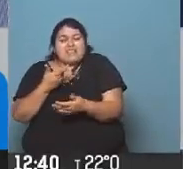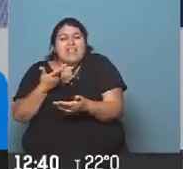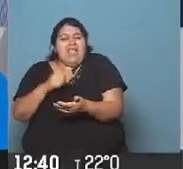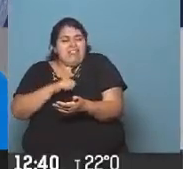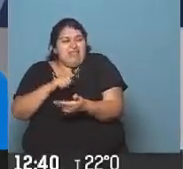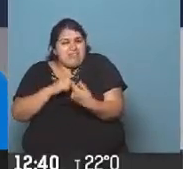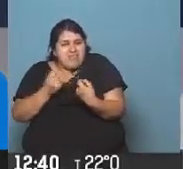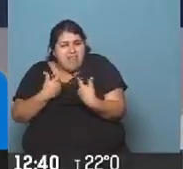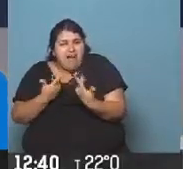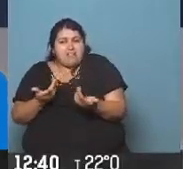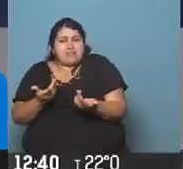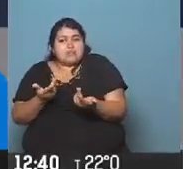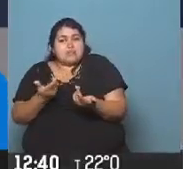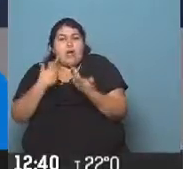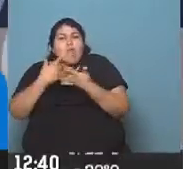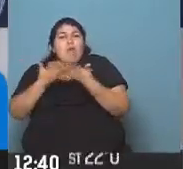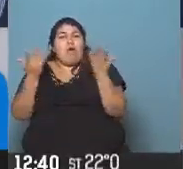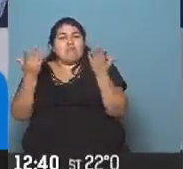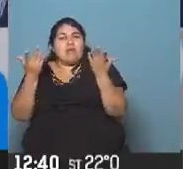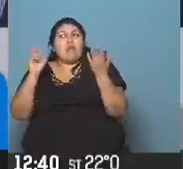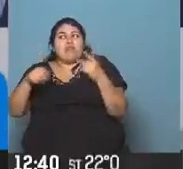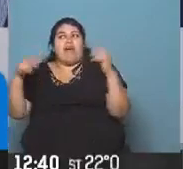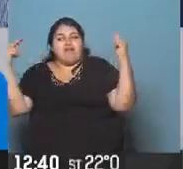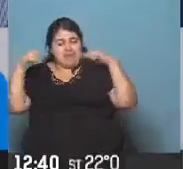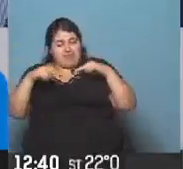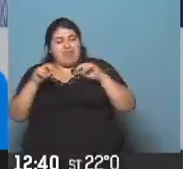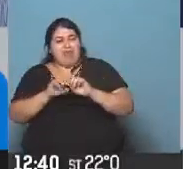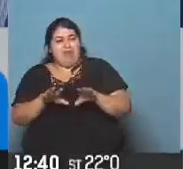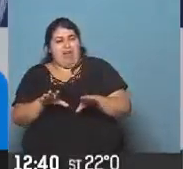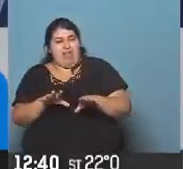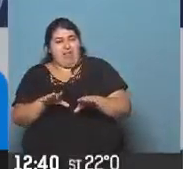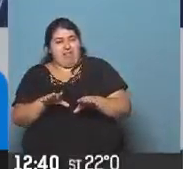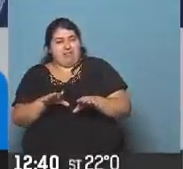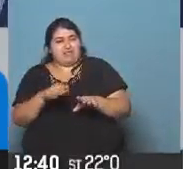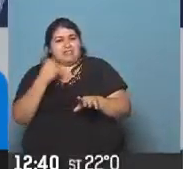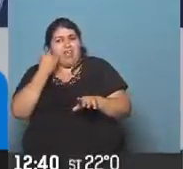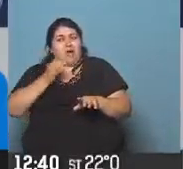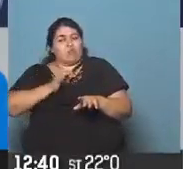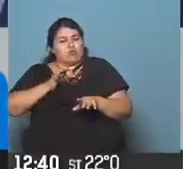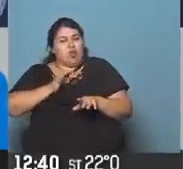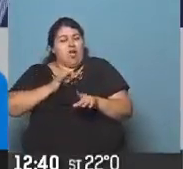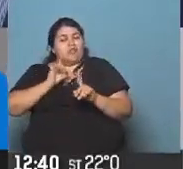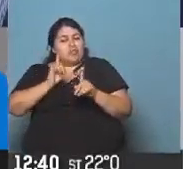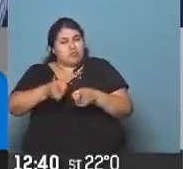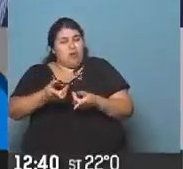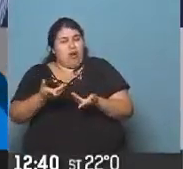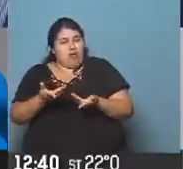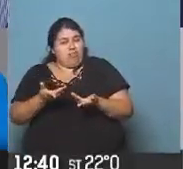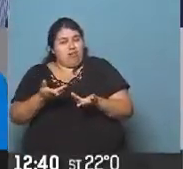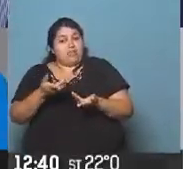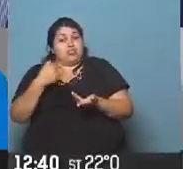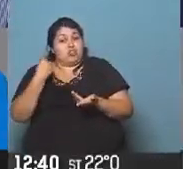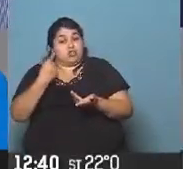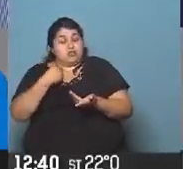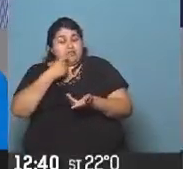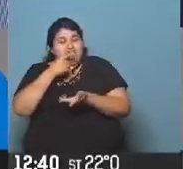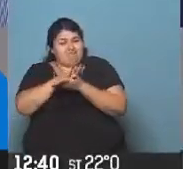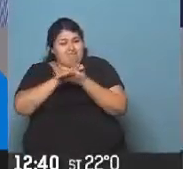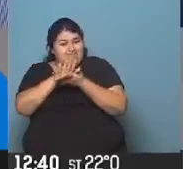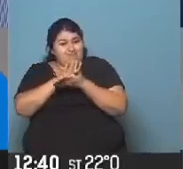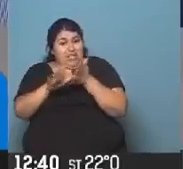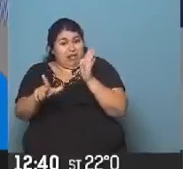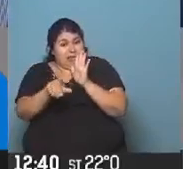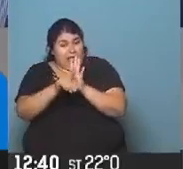muestra para bien pero también nos muestra para mal como lo que ha pasado y lo que viene pasando hace muchos años y poder sancionar los delitos que